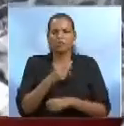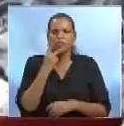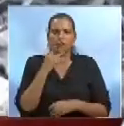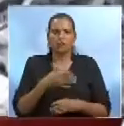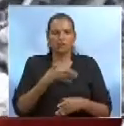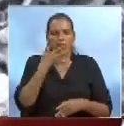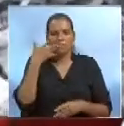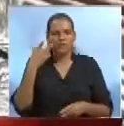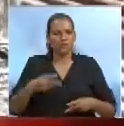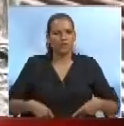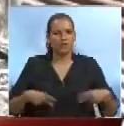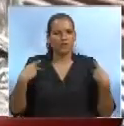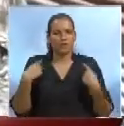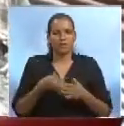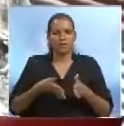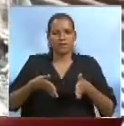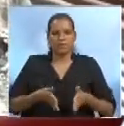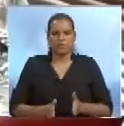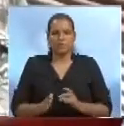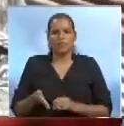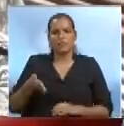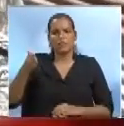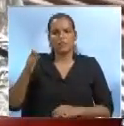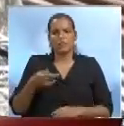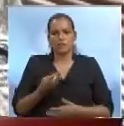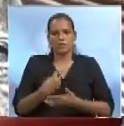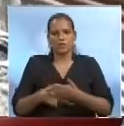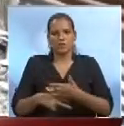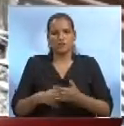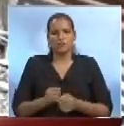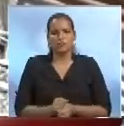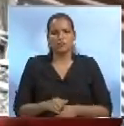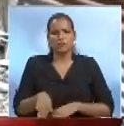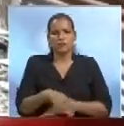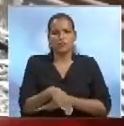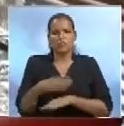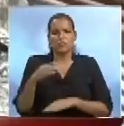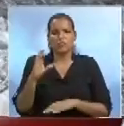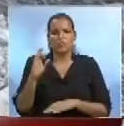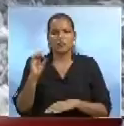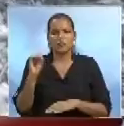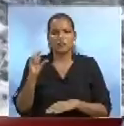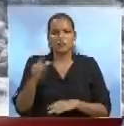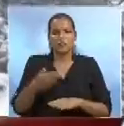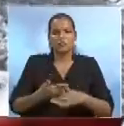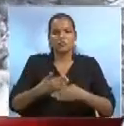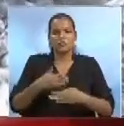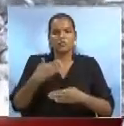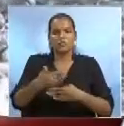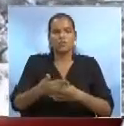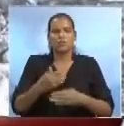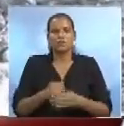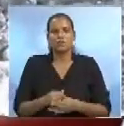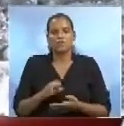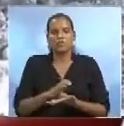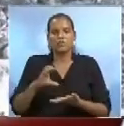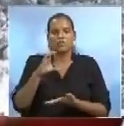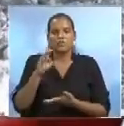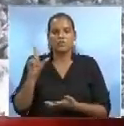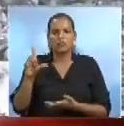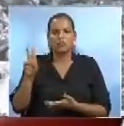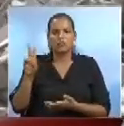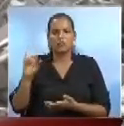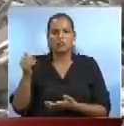mejores momentos de su vida. Nació y creció su hija en el Callejón Toba, atrás de la unidad educativa Luis Prado Viteri.